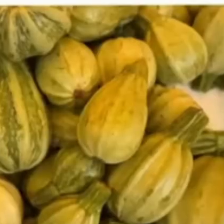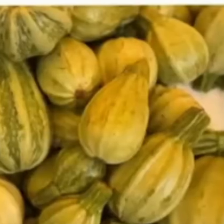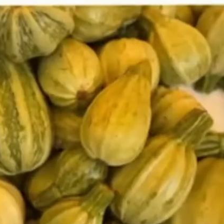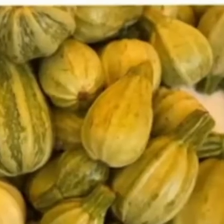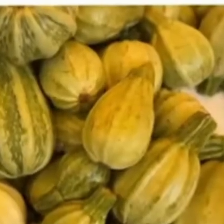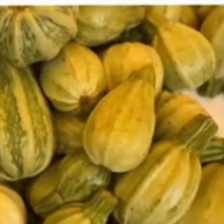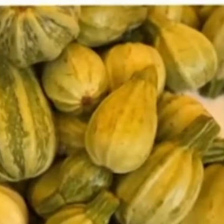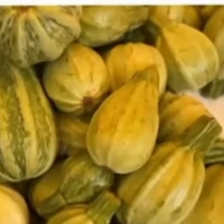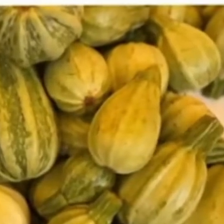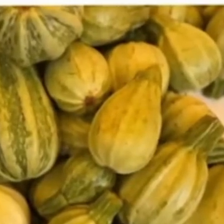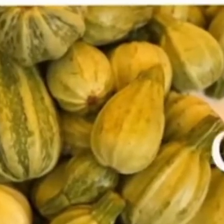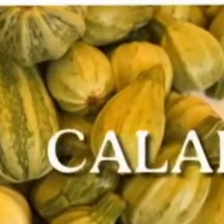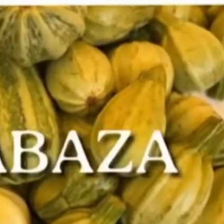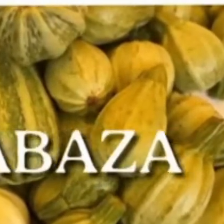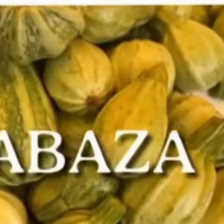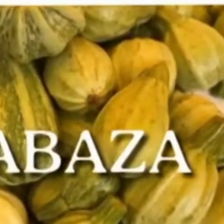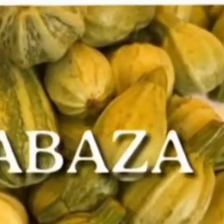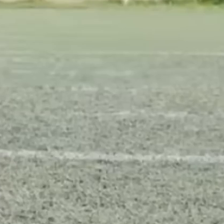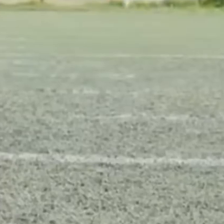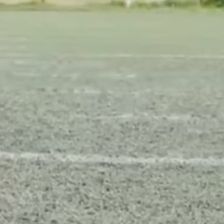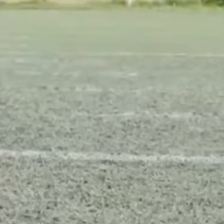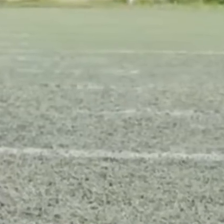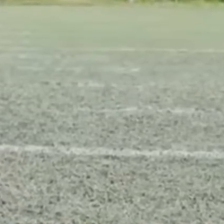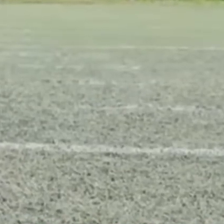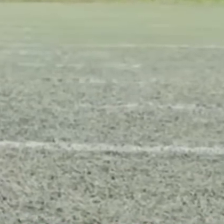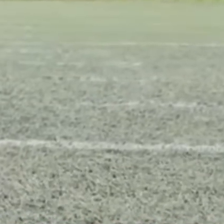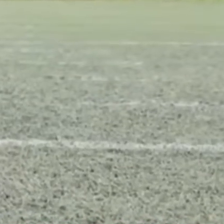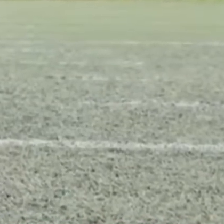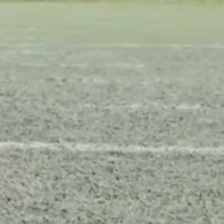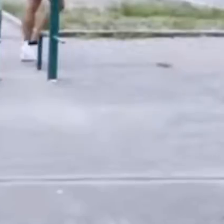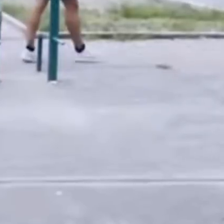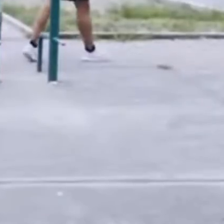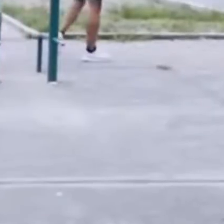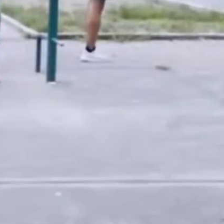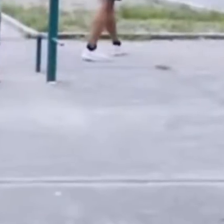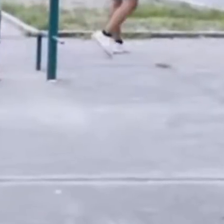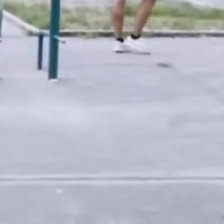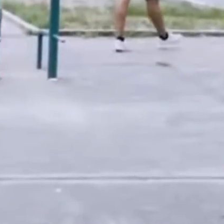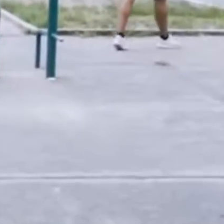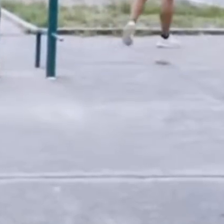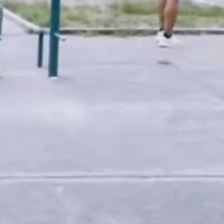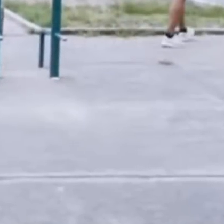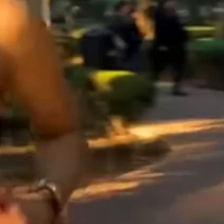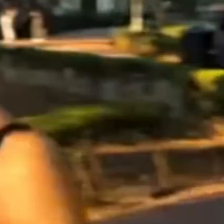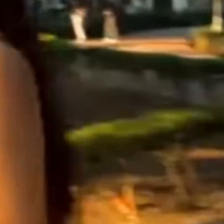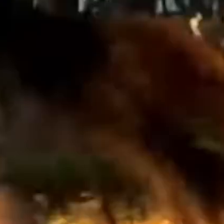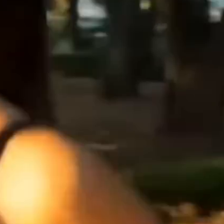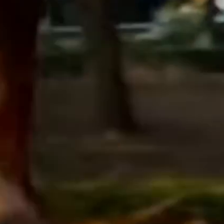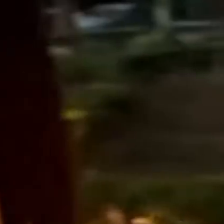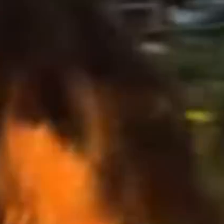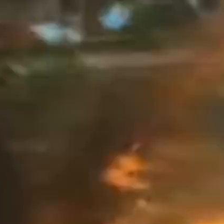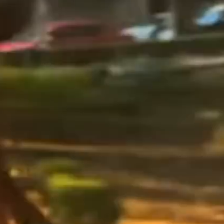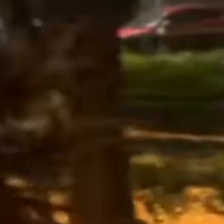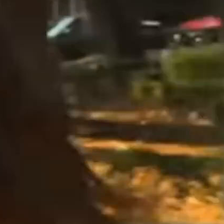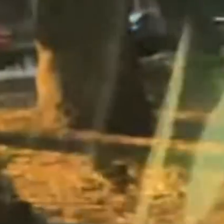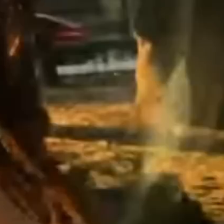Por ejemplo, la dieta de la milpa. También incrementa tu actividad física, aunque sea poco a poco. Muy pronto verás los